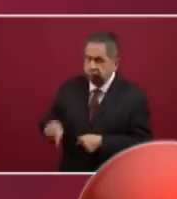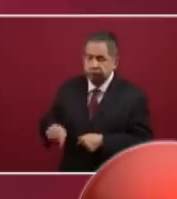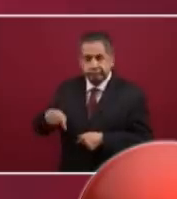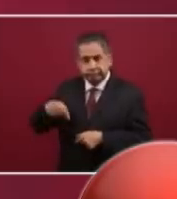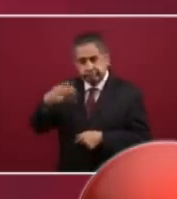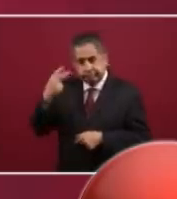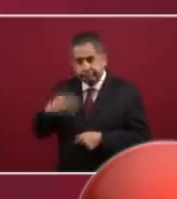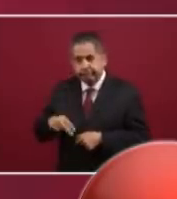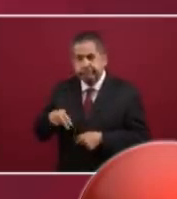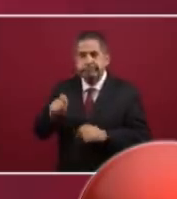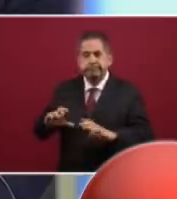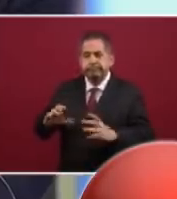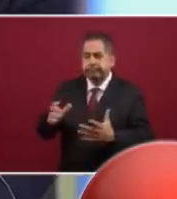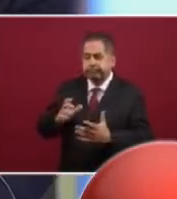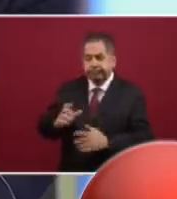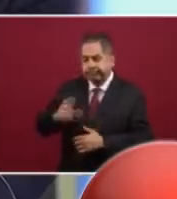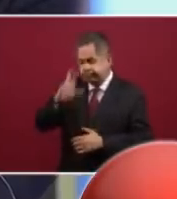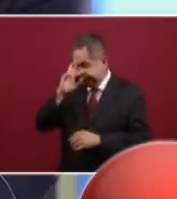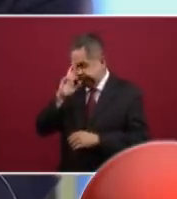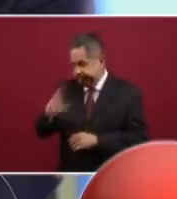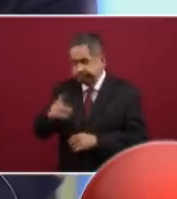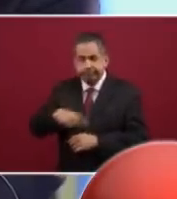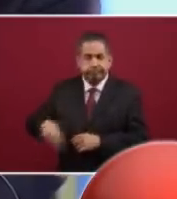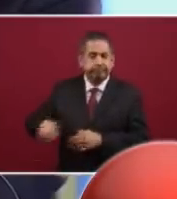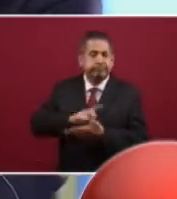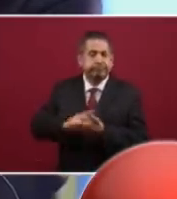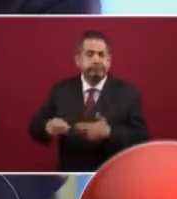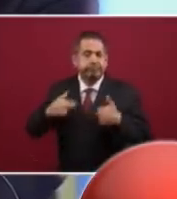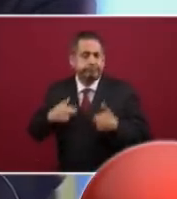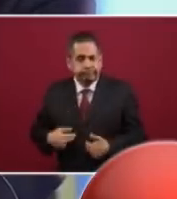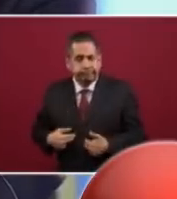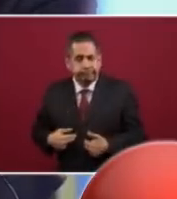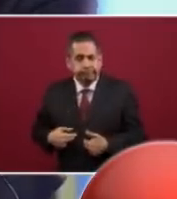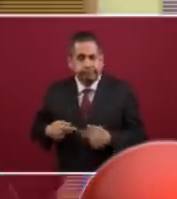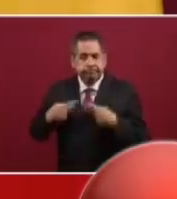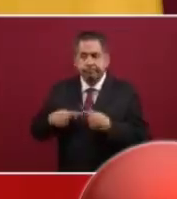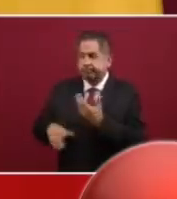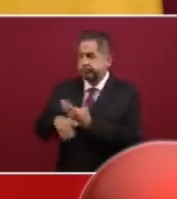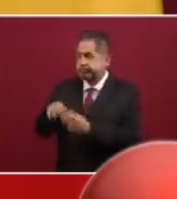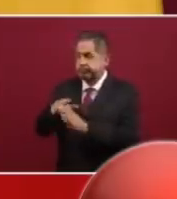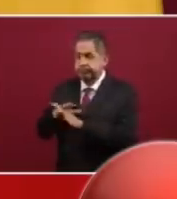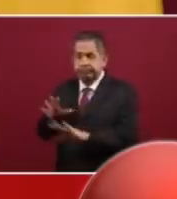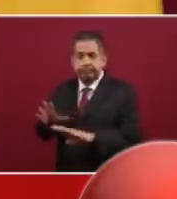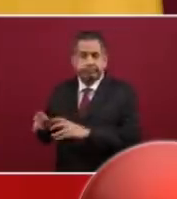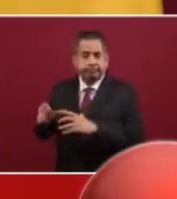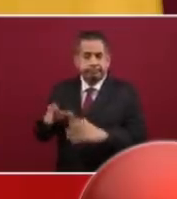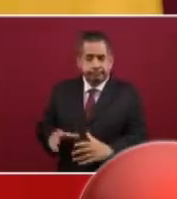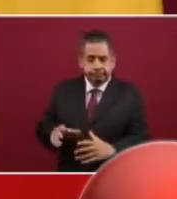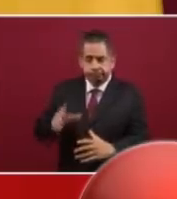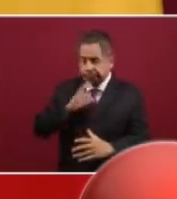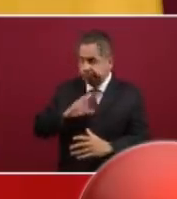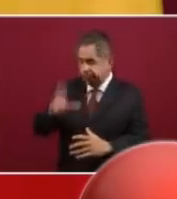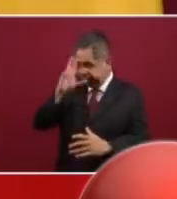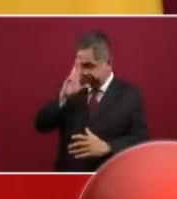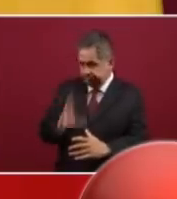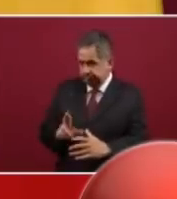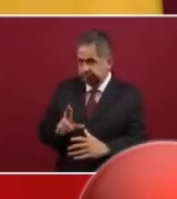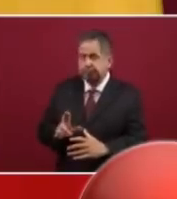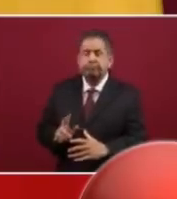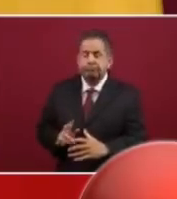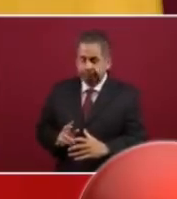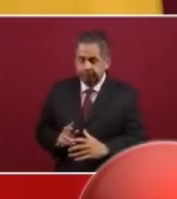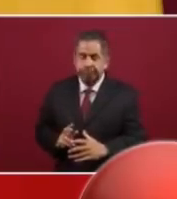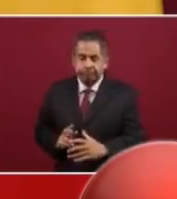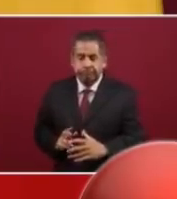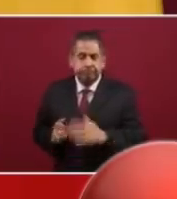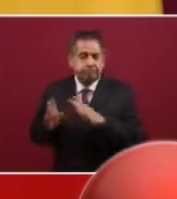a respetar los derechos humanos de los migrantes. ¿Cómo se